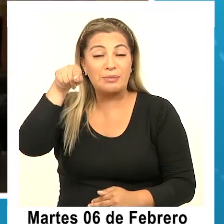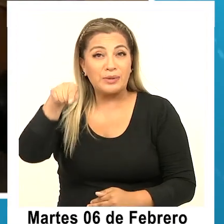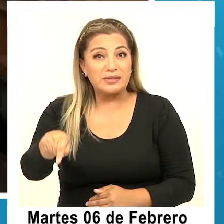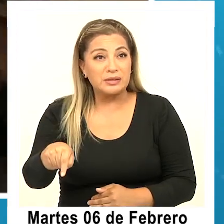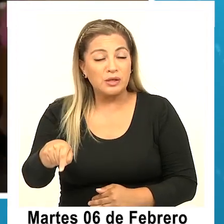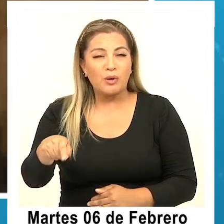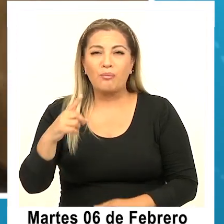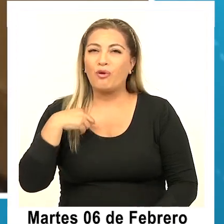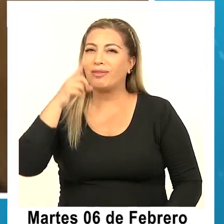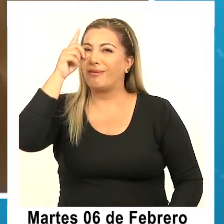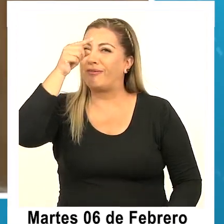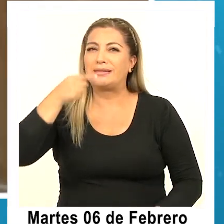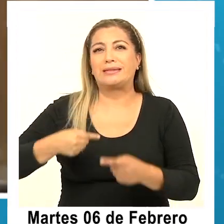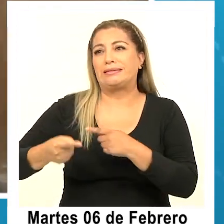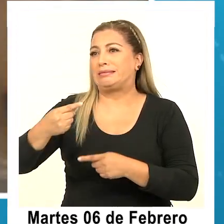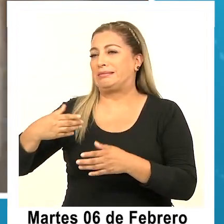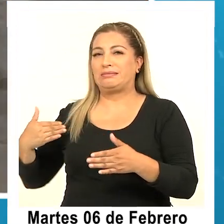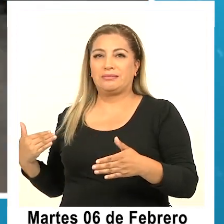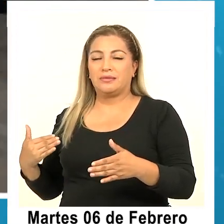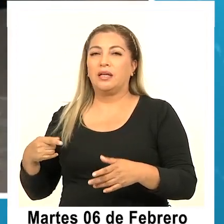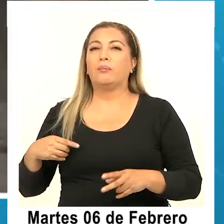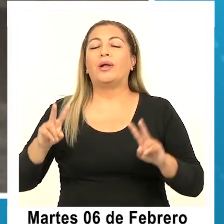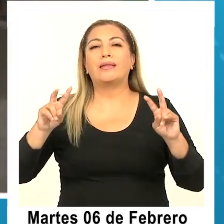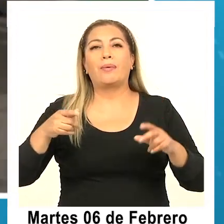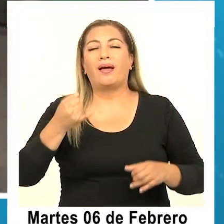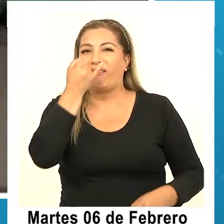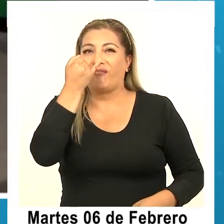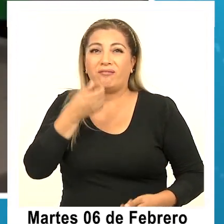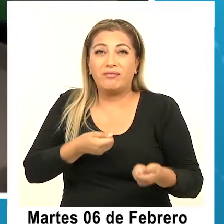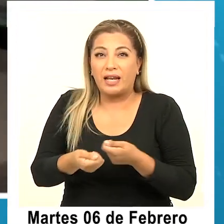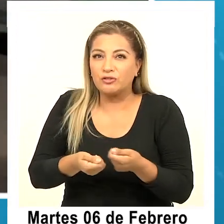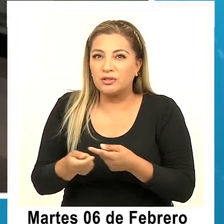es difícilmente se puede retroceder. Y yo creo que el narcotráfico,